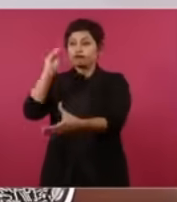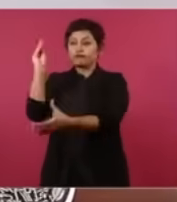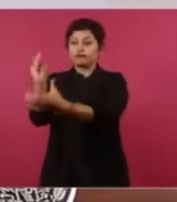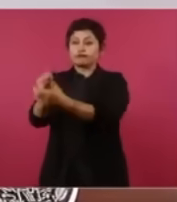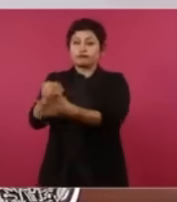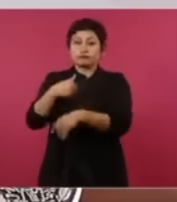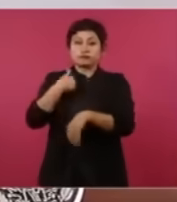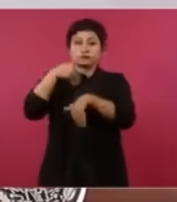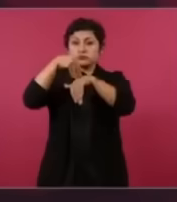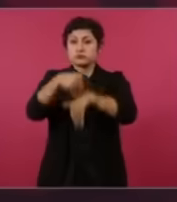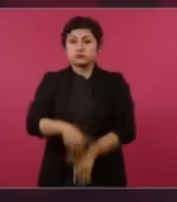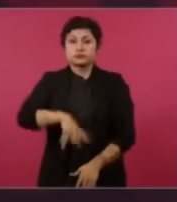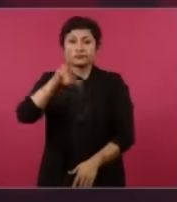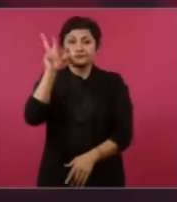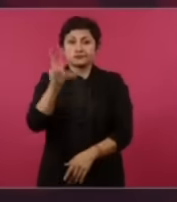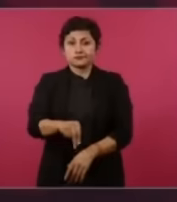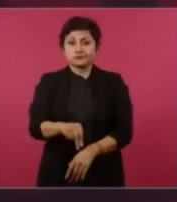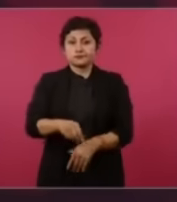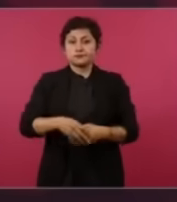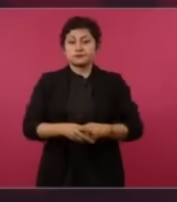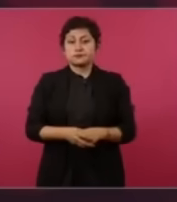solo